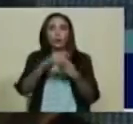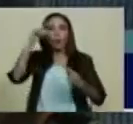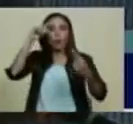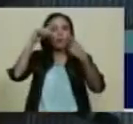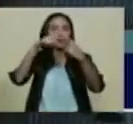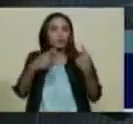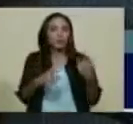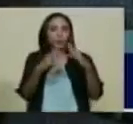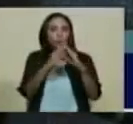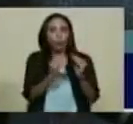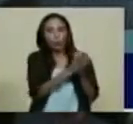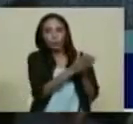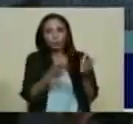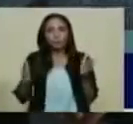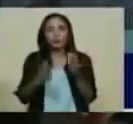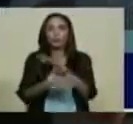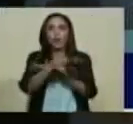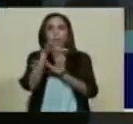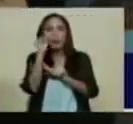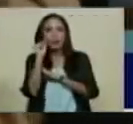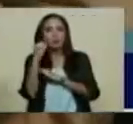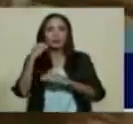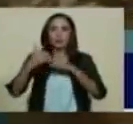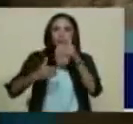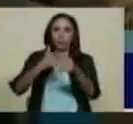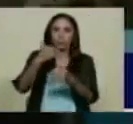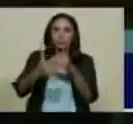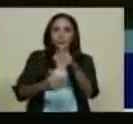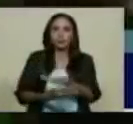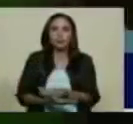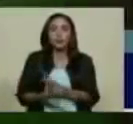de aprender haciendo. Nuestra